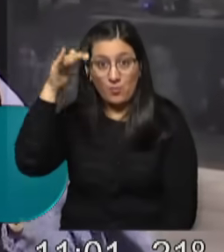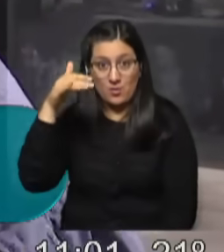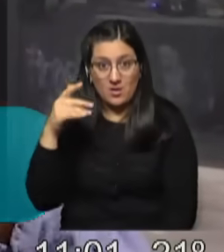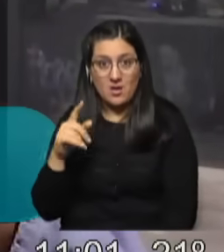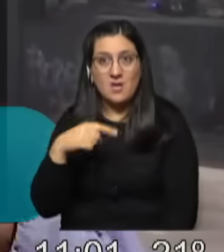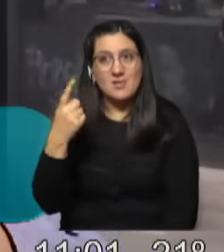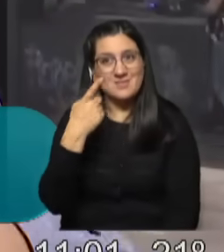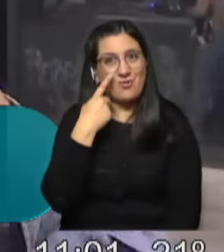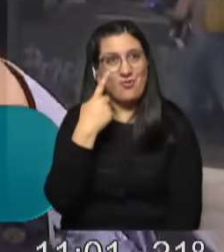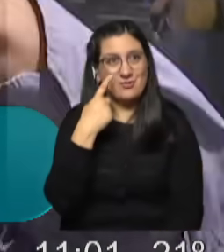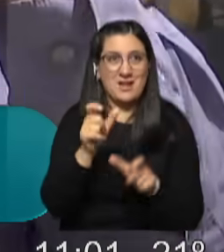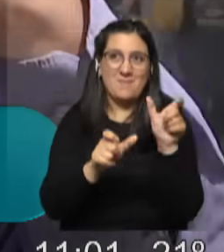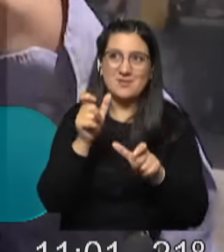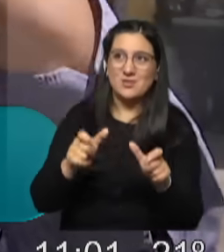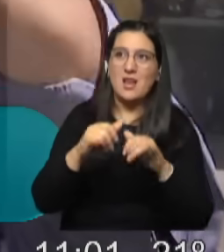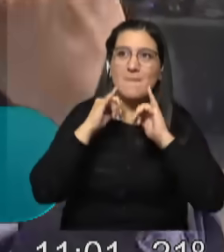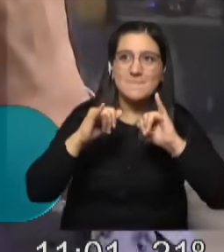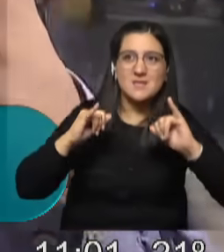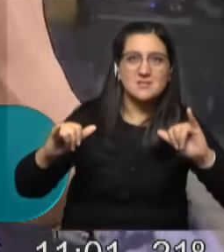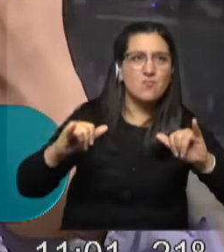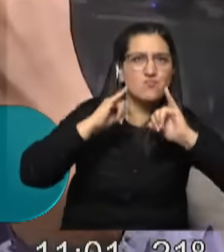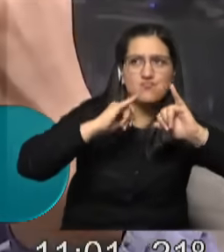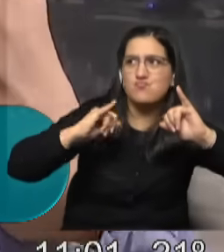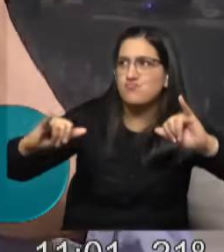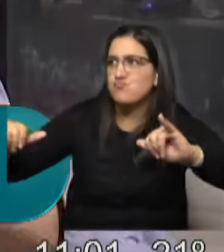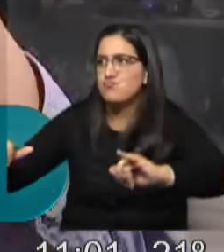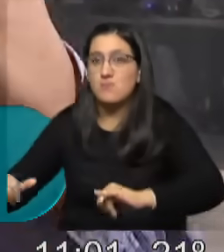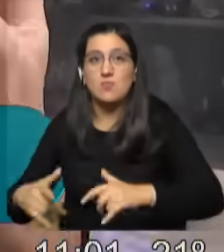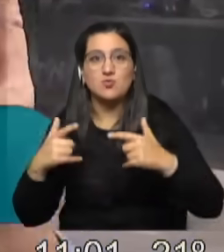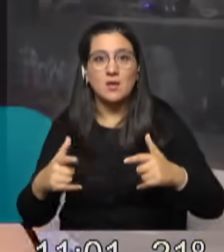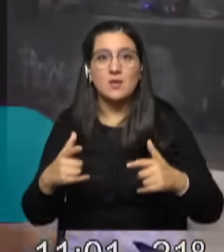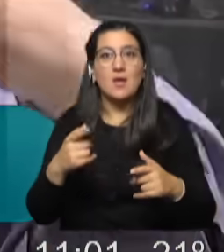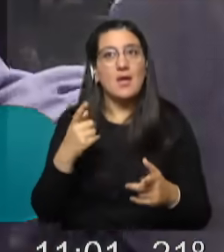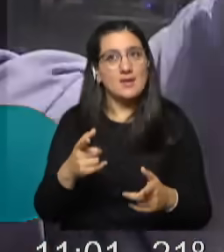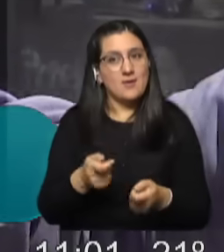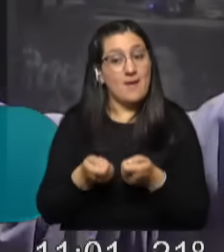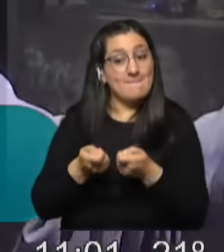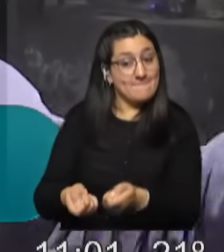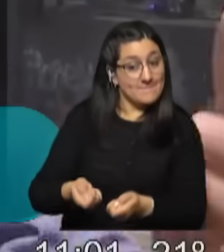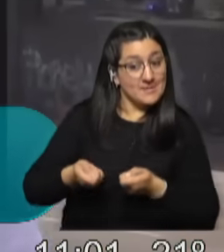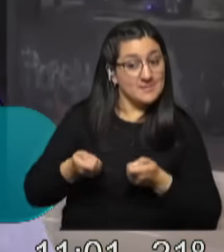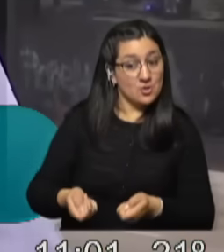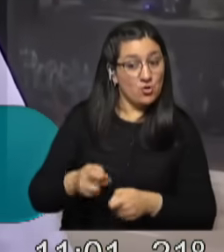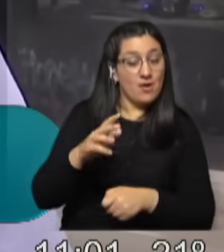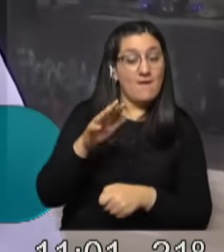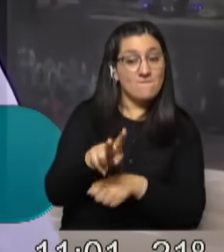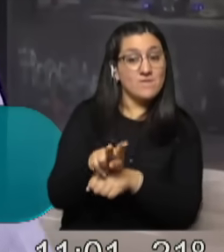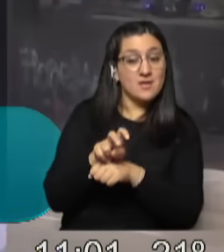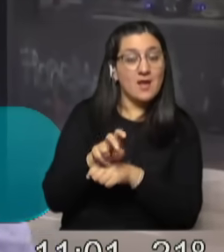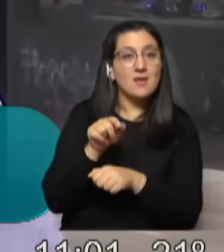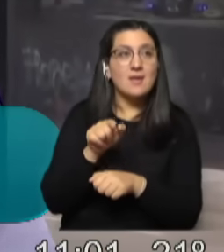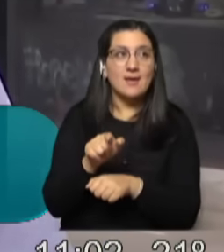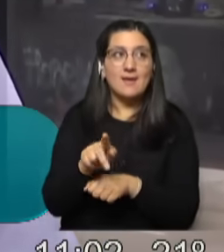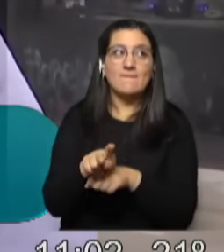después se conoce públicamente y la prensa lo divulga, por suerte, bueno, que se genera una presión sobre la fiscal, y la fiscal es que